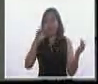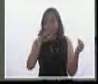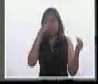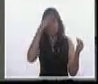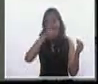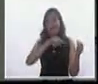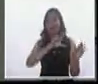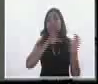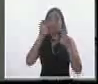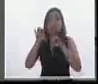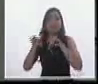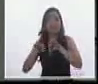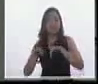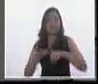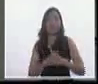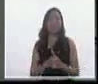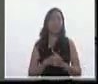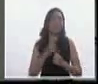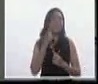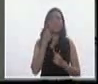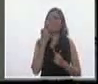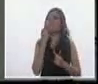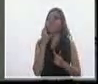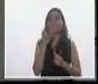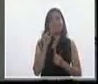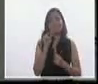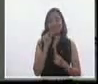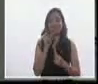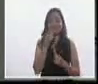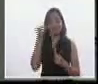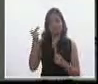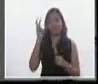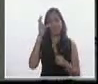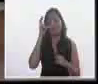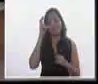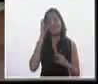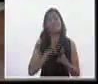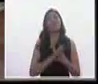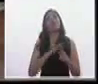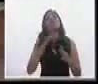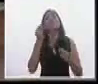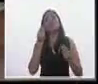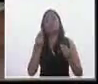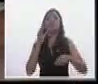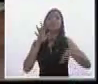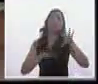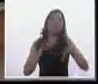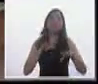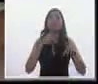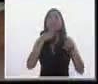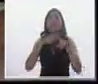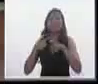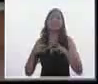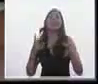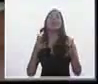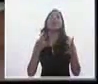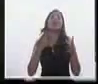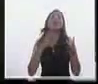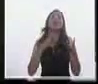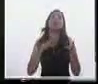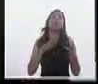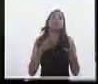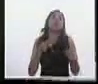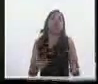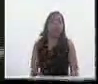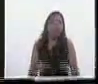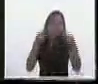de trabajo regularmente no eh muchos de ellos se dedican a cuestiones informales tener algún negocio